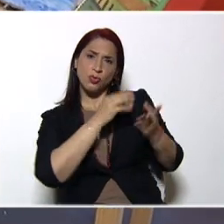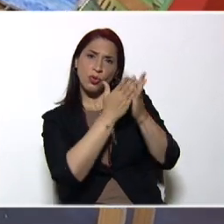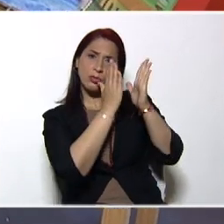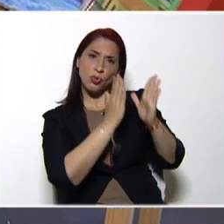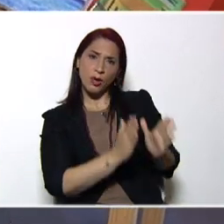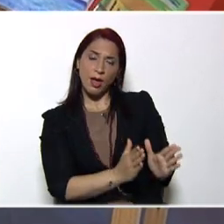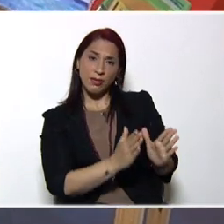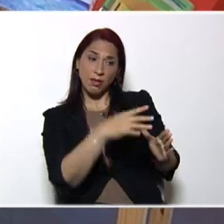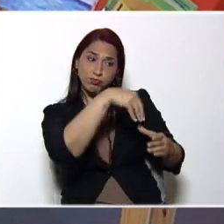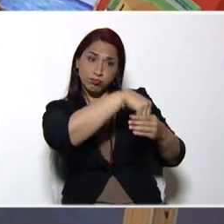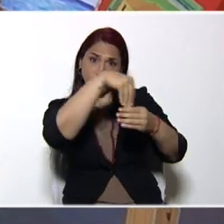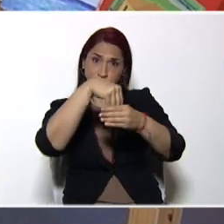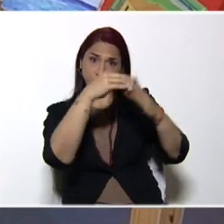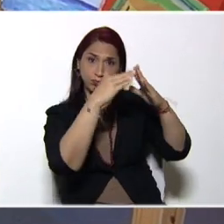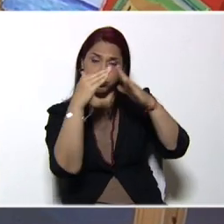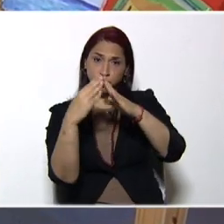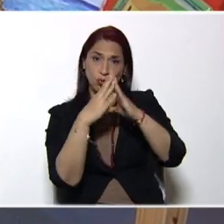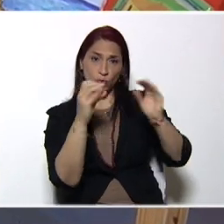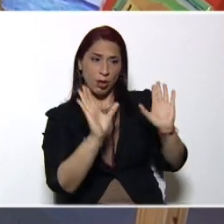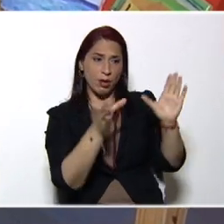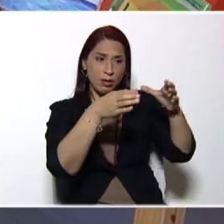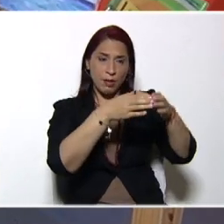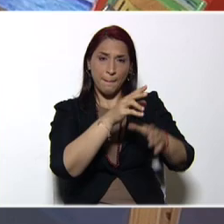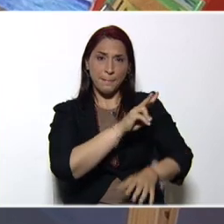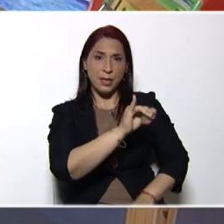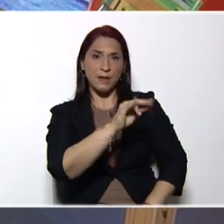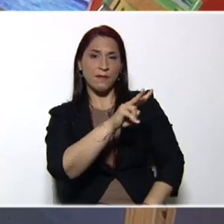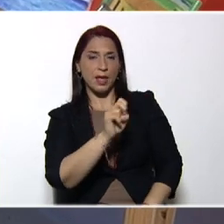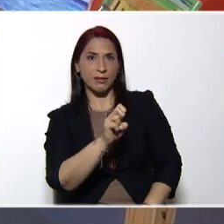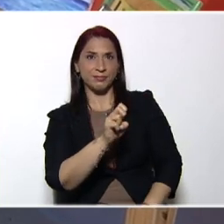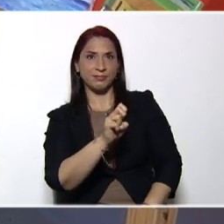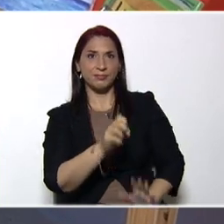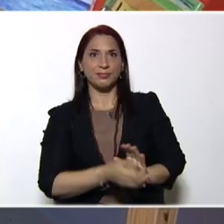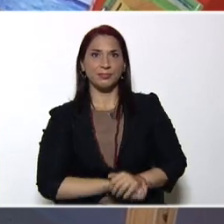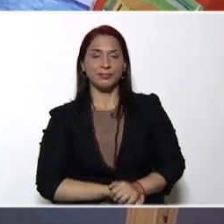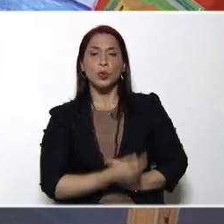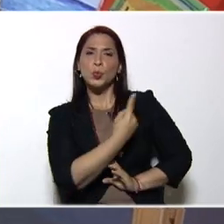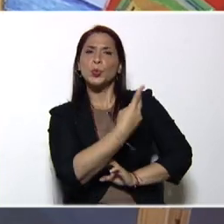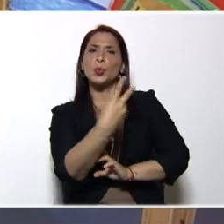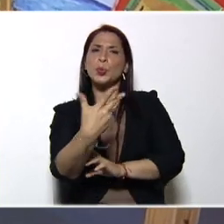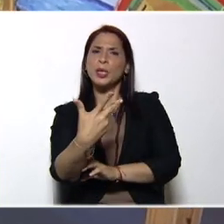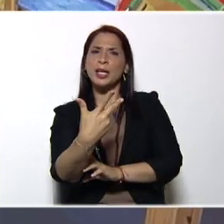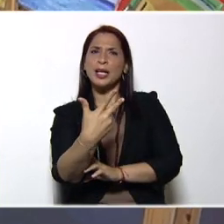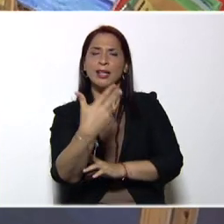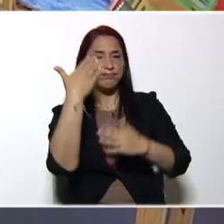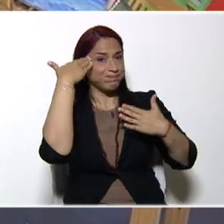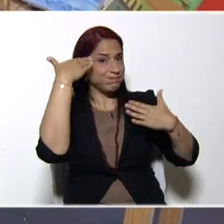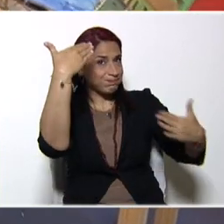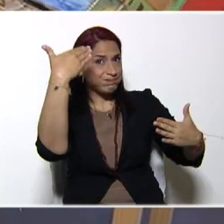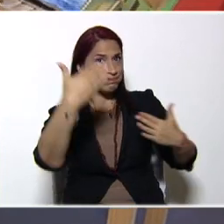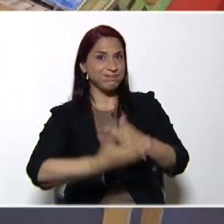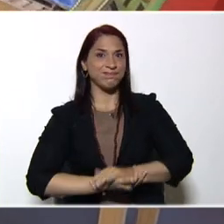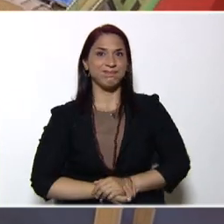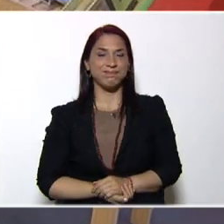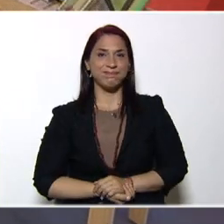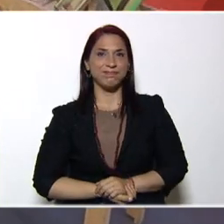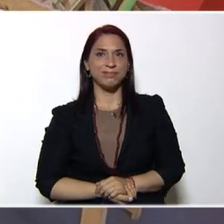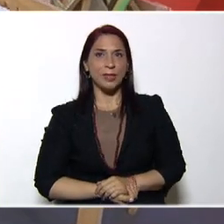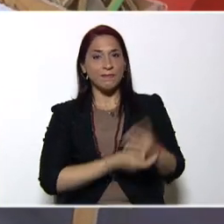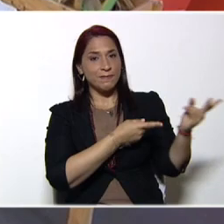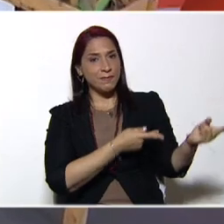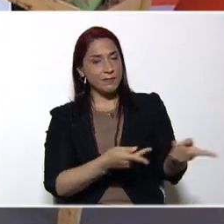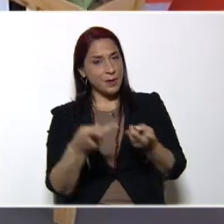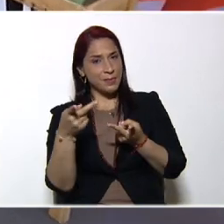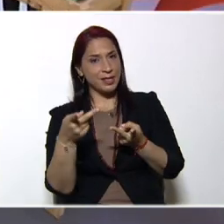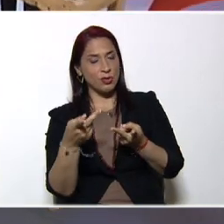allá en casa, a todo el equipo de aquí de Vive, a la cuenta de 3. 1, 2 y 3. ¡Cuatsuja! Cuatsuja, muchachos, y